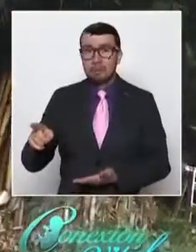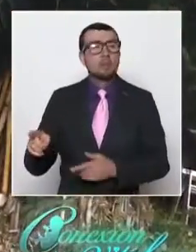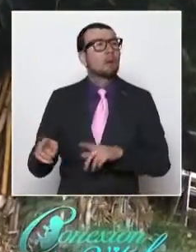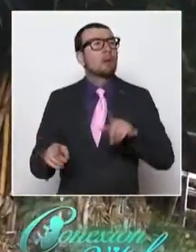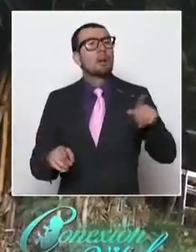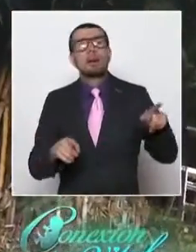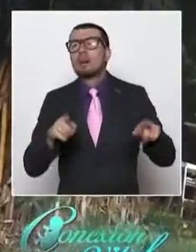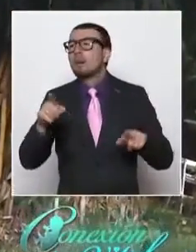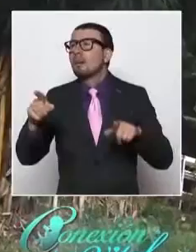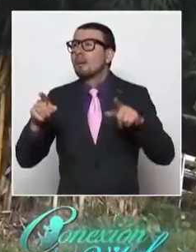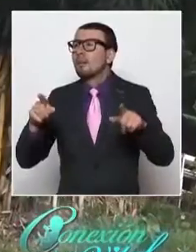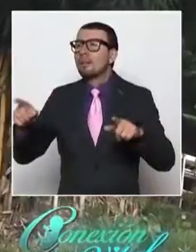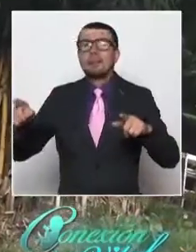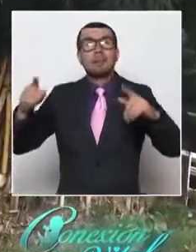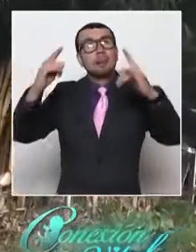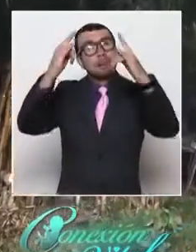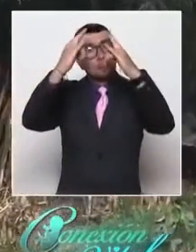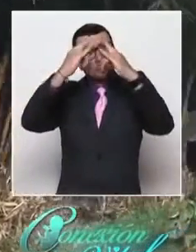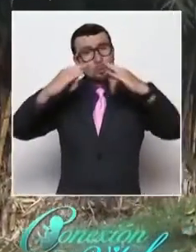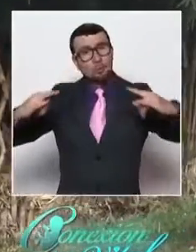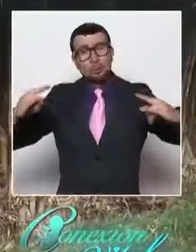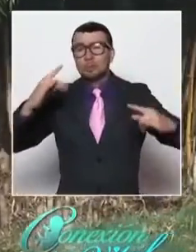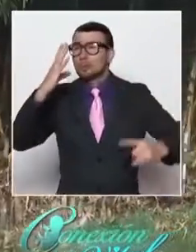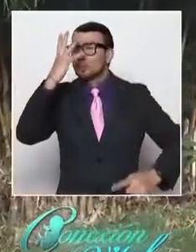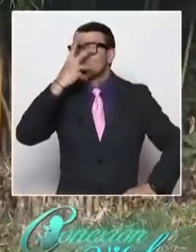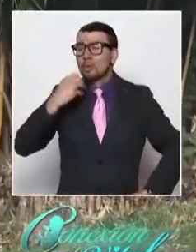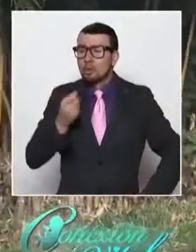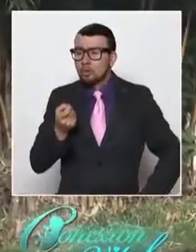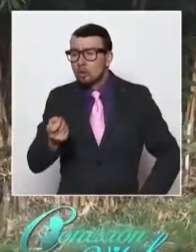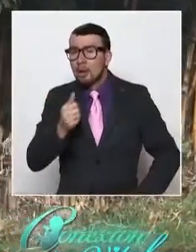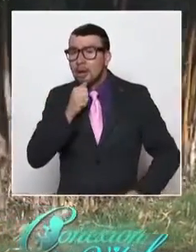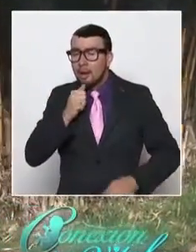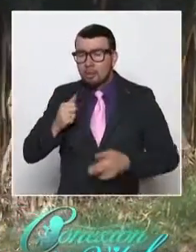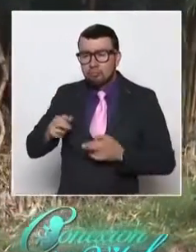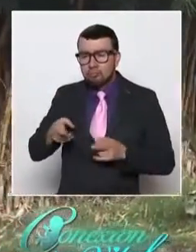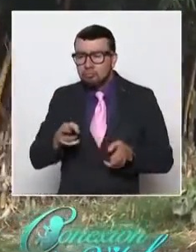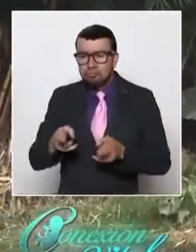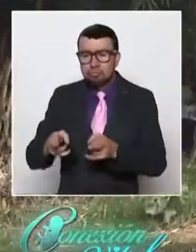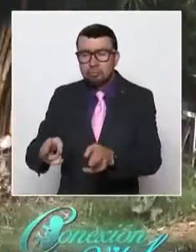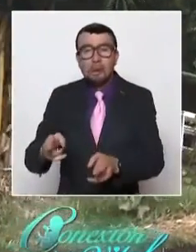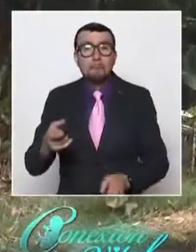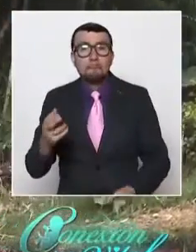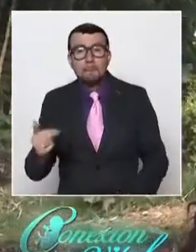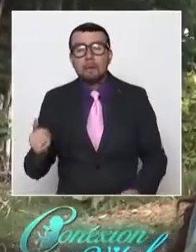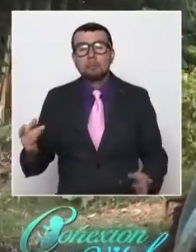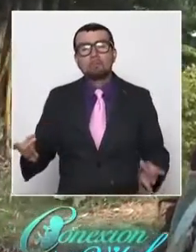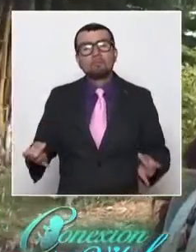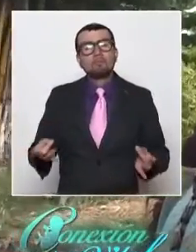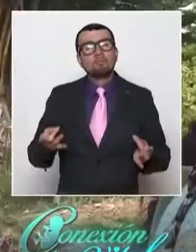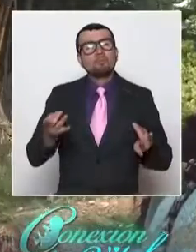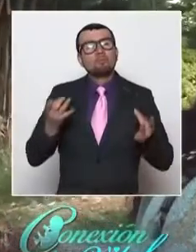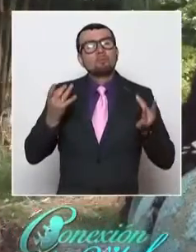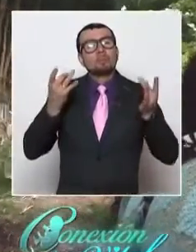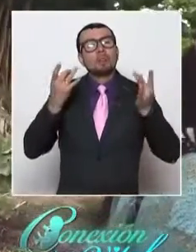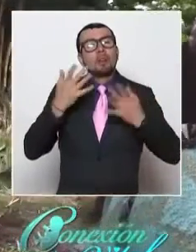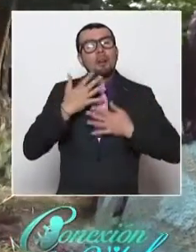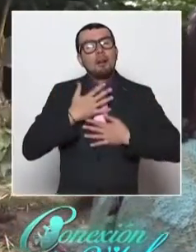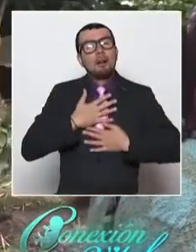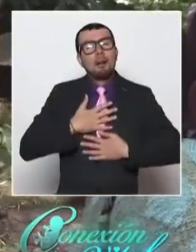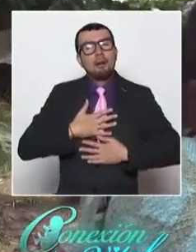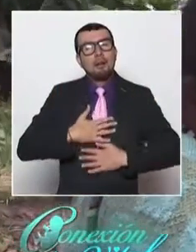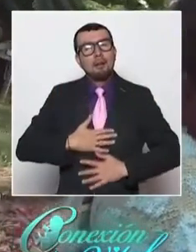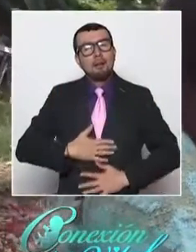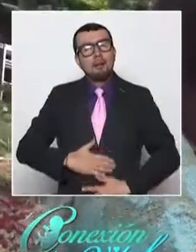adicionalmente estos kioscos en la parte de la quebrada donde hacemos nosotros la relajación, donde